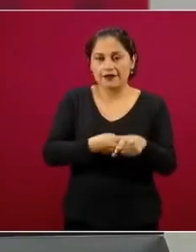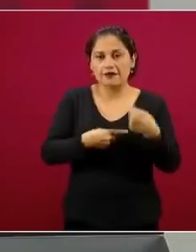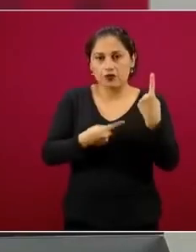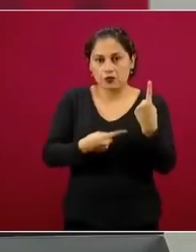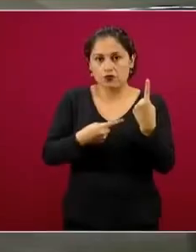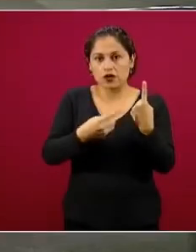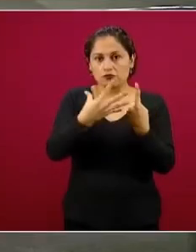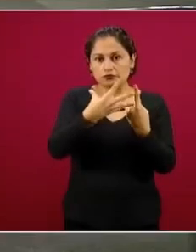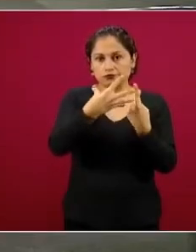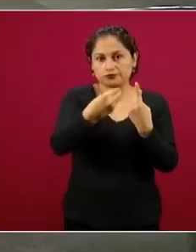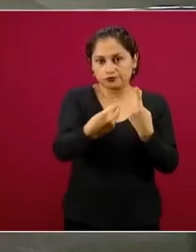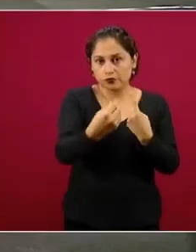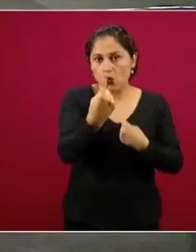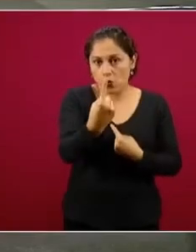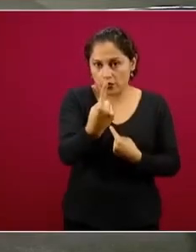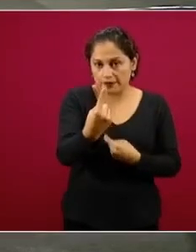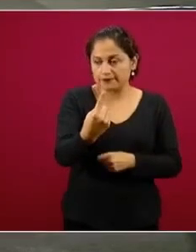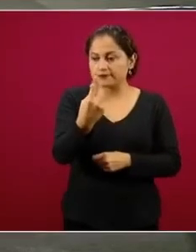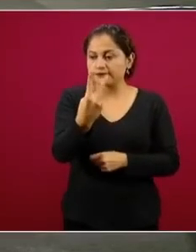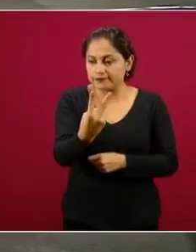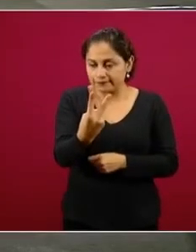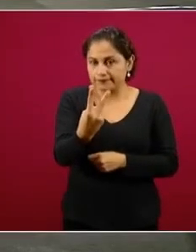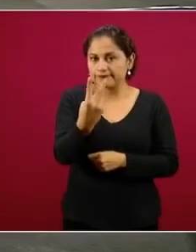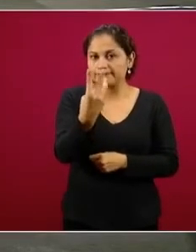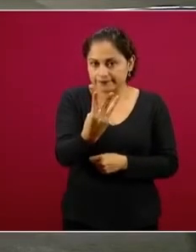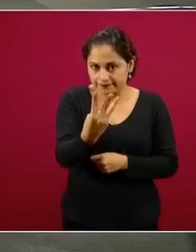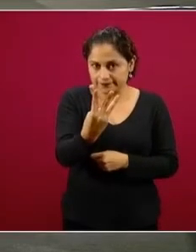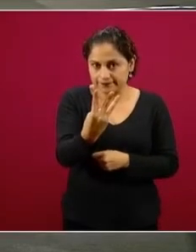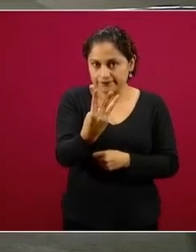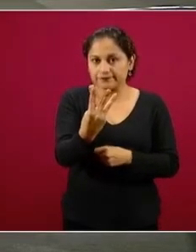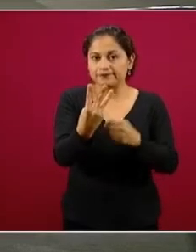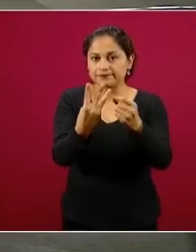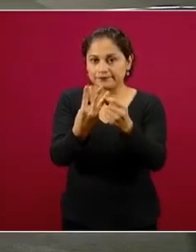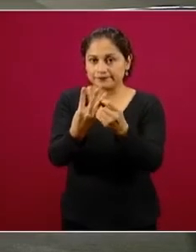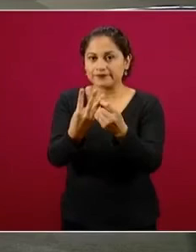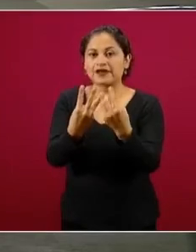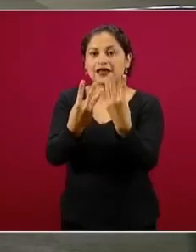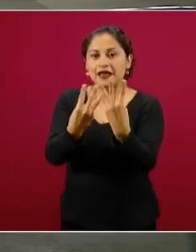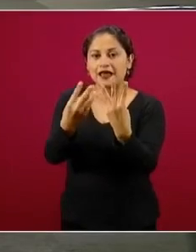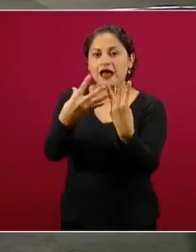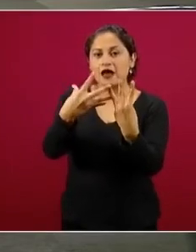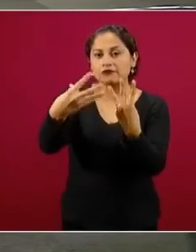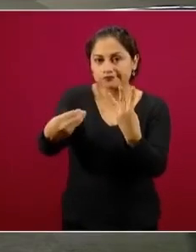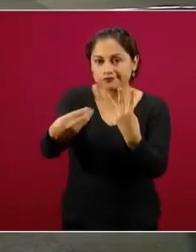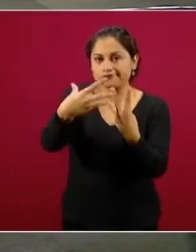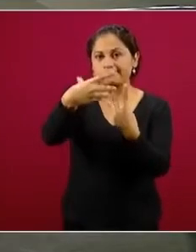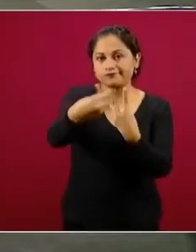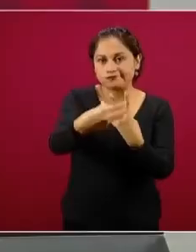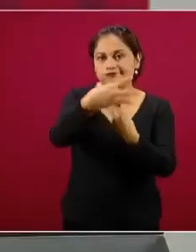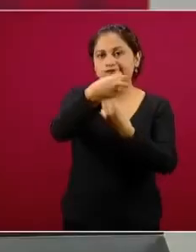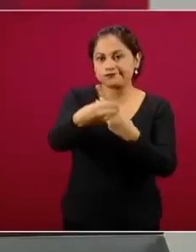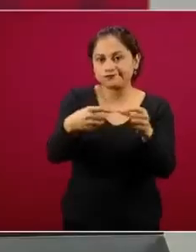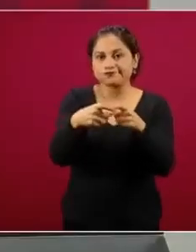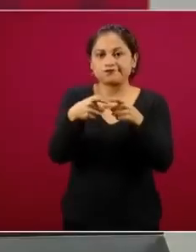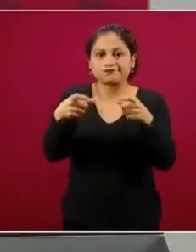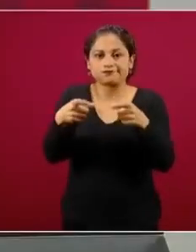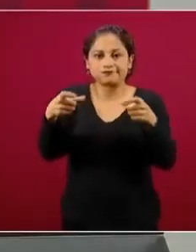contagiada. Si fuera una, le reemplaza y habría una progresión lineal. Si hay más de